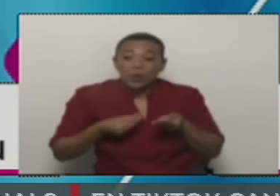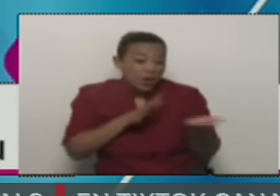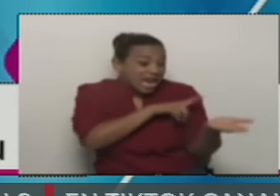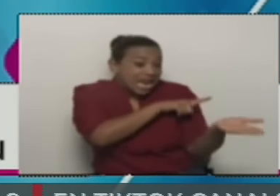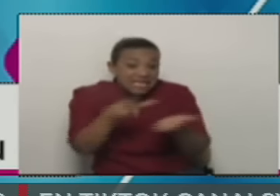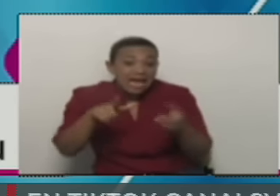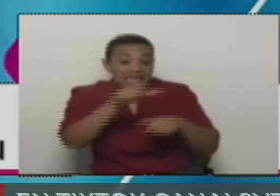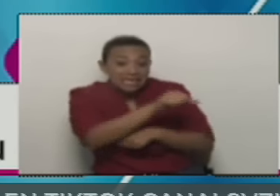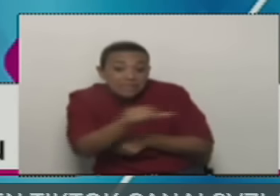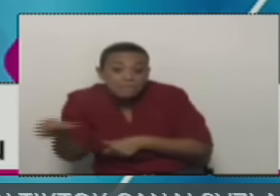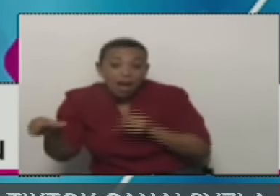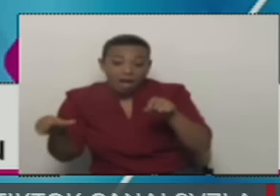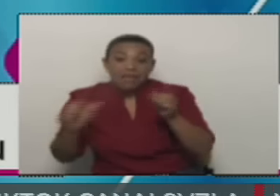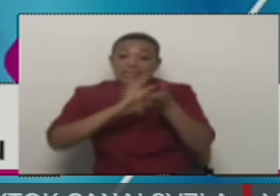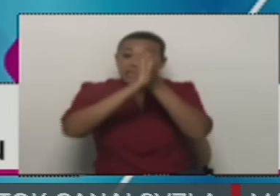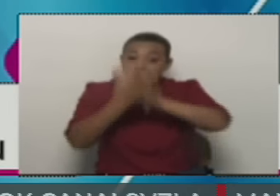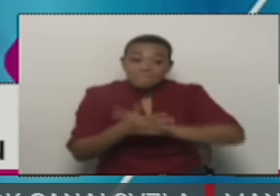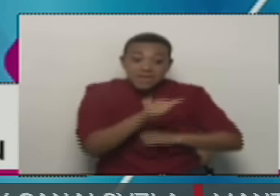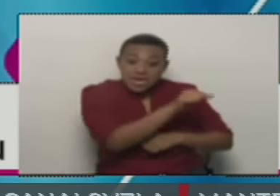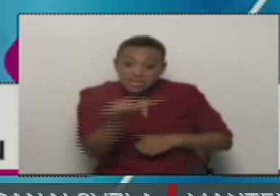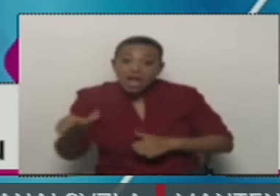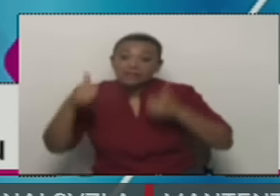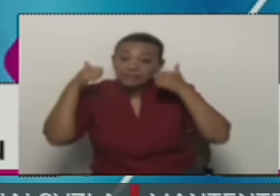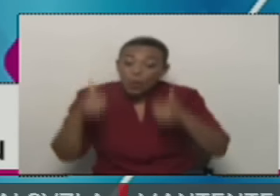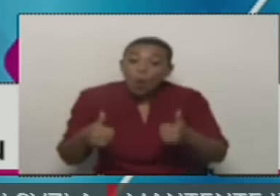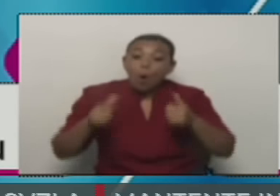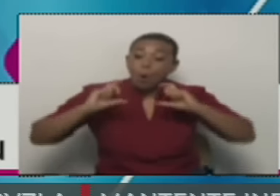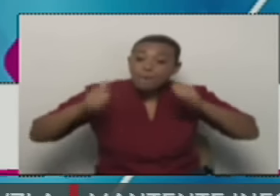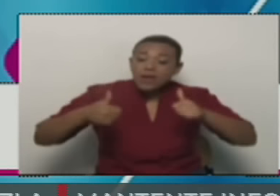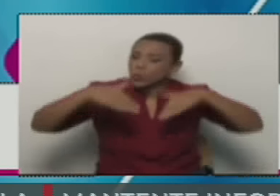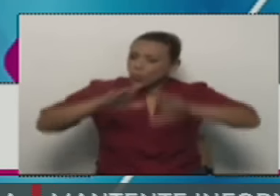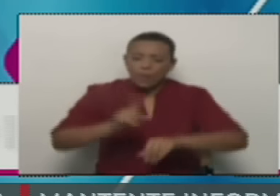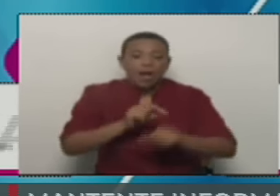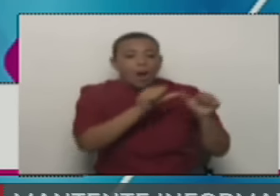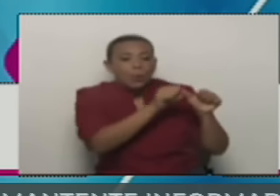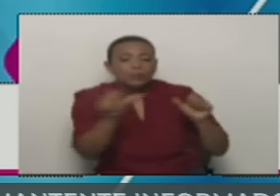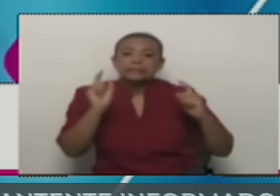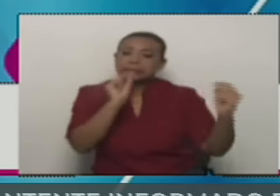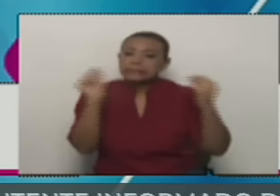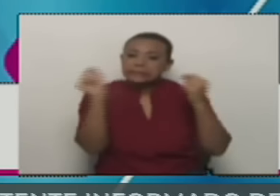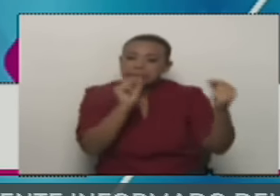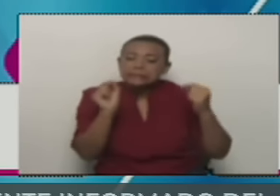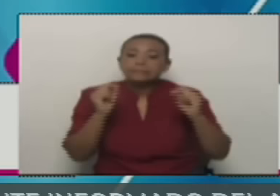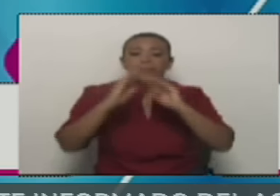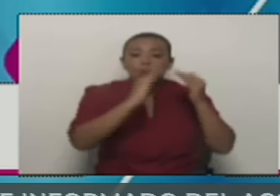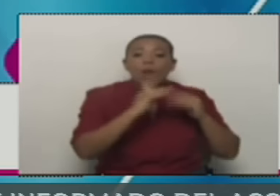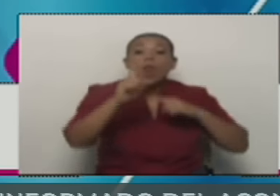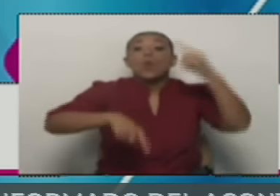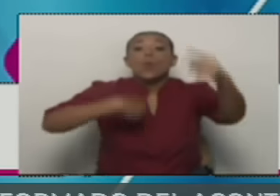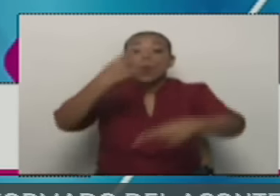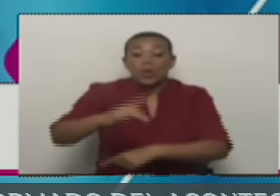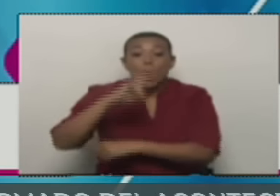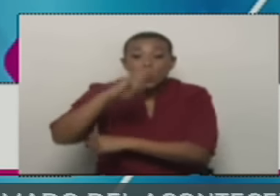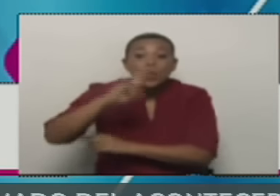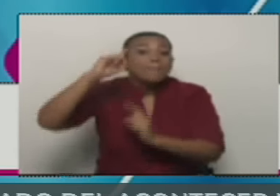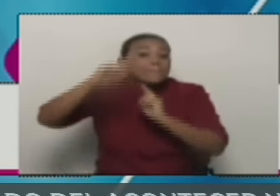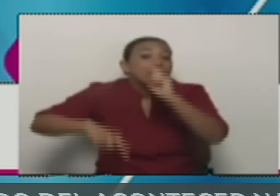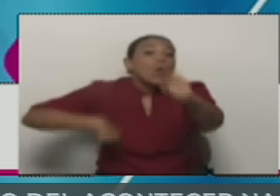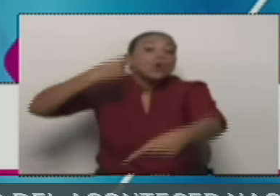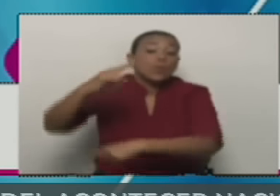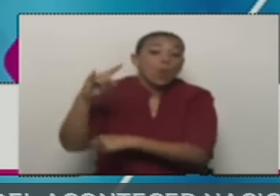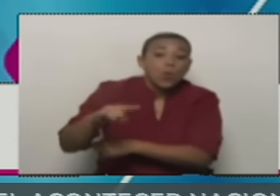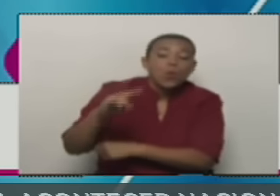semana, y es muy importante también que lo veamos, arrancan los espacios pero no cesan, arranca la discusión a nivel de las comunidades, y el próximo lunes vamos a incorporar